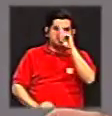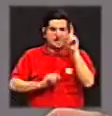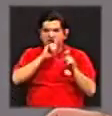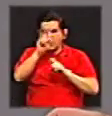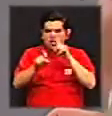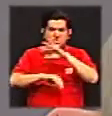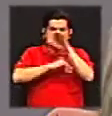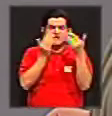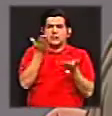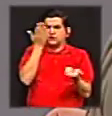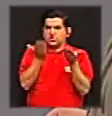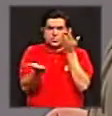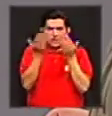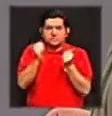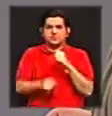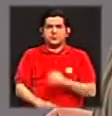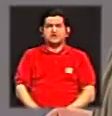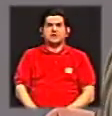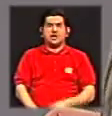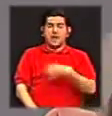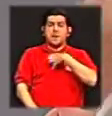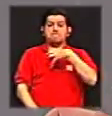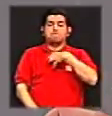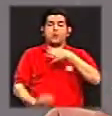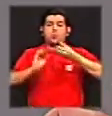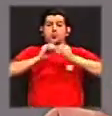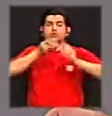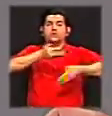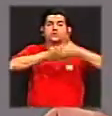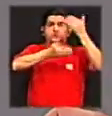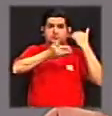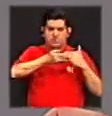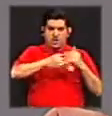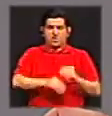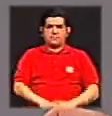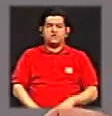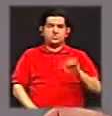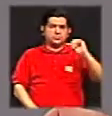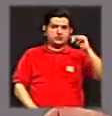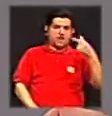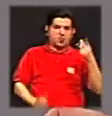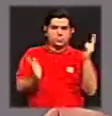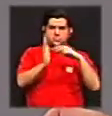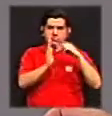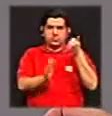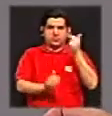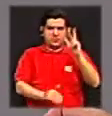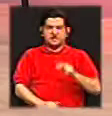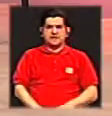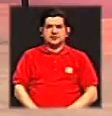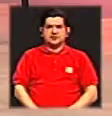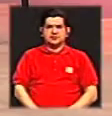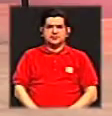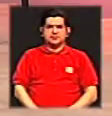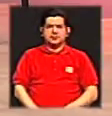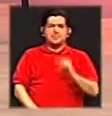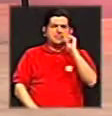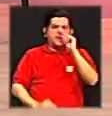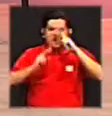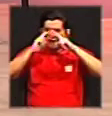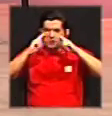Todas las comparaciones son respecto a nuestras propias encuestas, uh-huh. Es decir, la encuesta de agosto de 2013, el sondeo breve